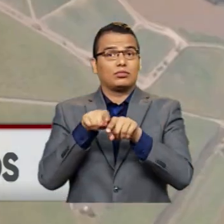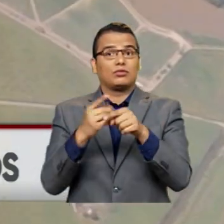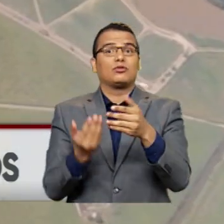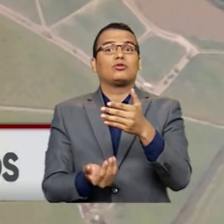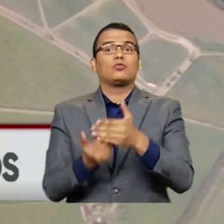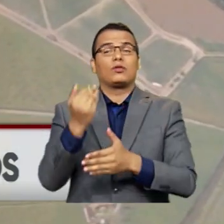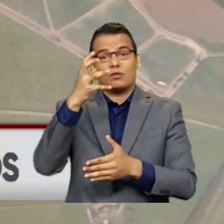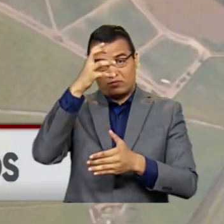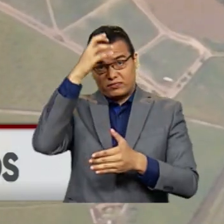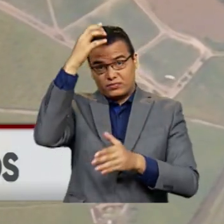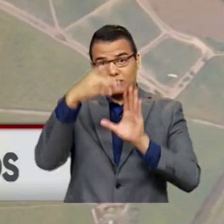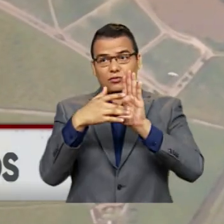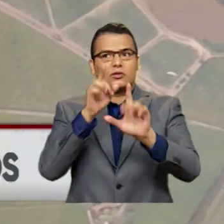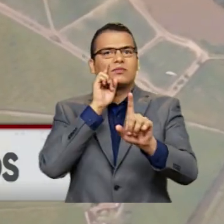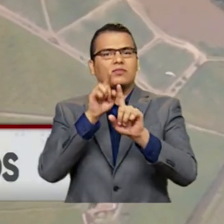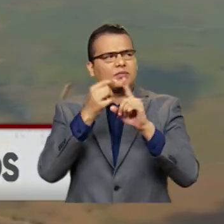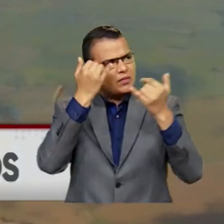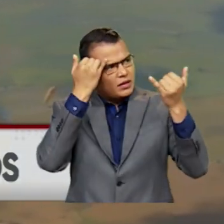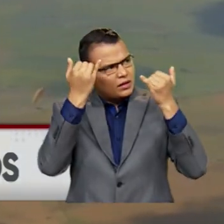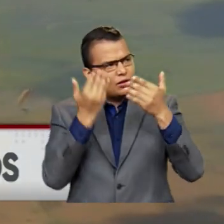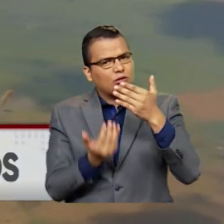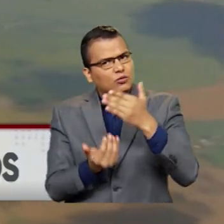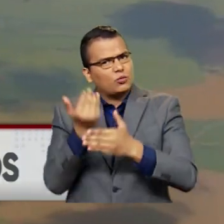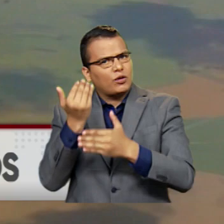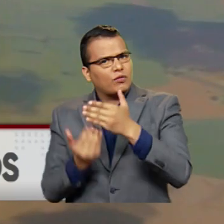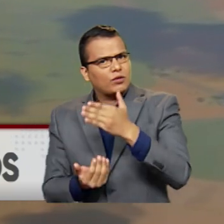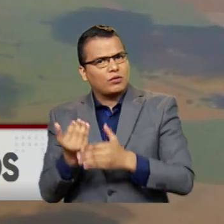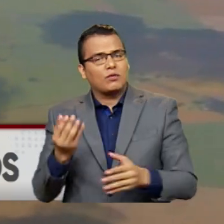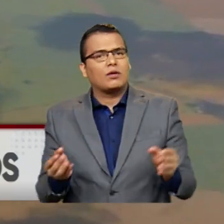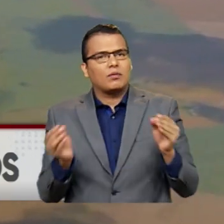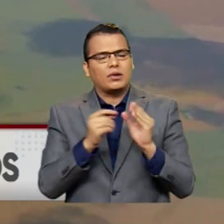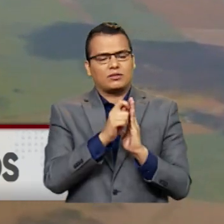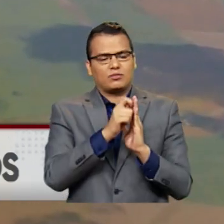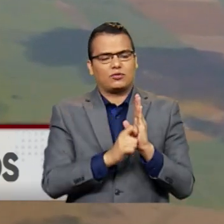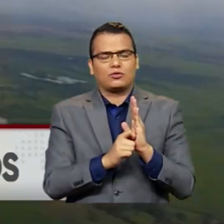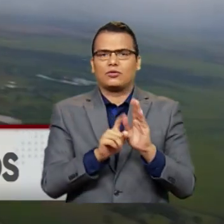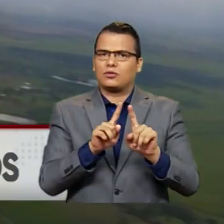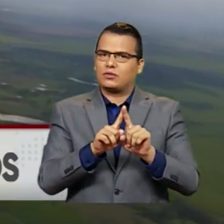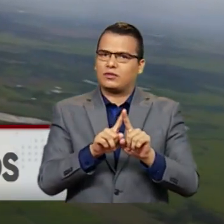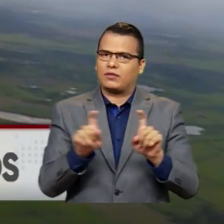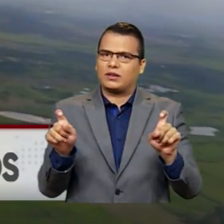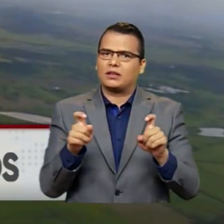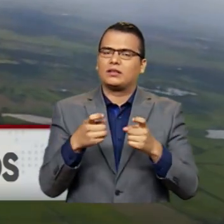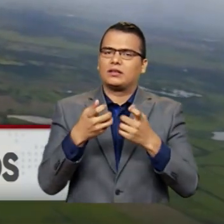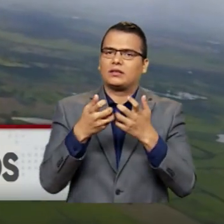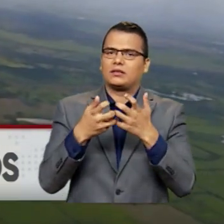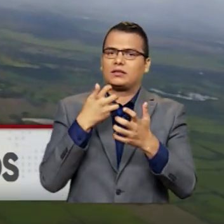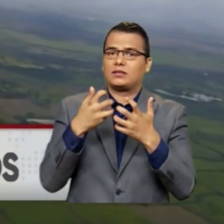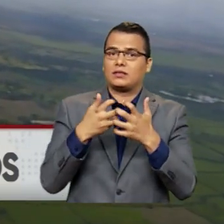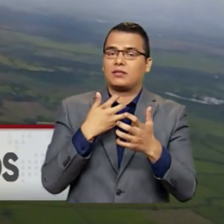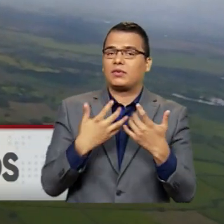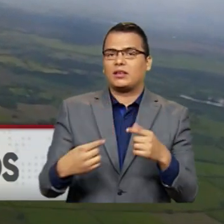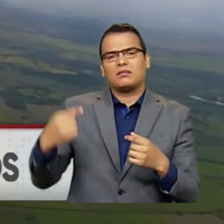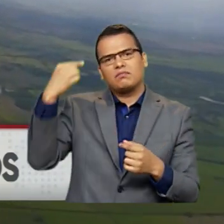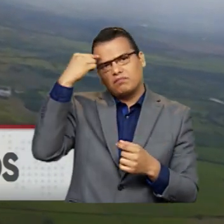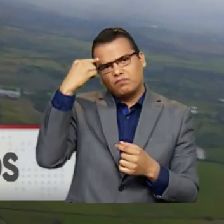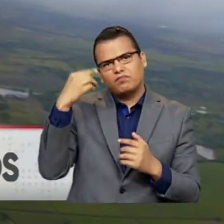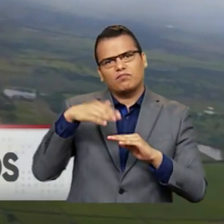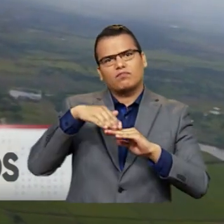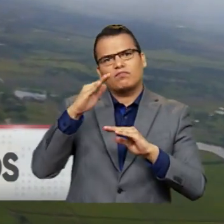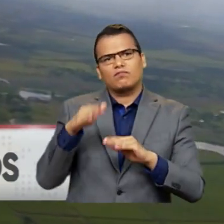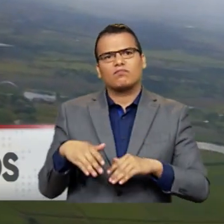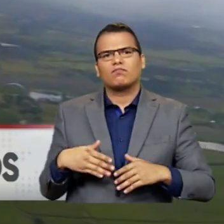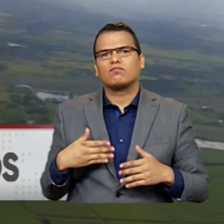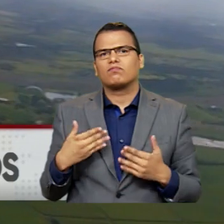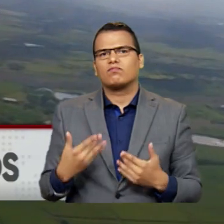cual se busca innovación a través de un sistema de puntuación diferente. Este fue un campeonato pensando en la semilla y en